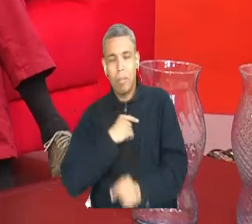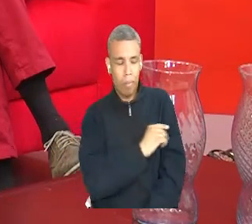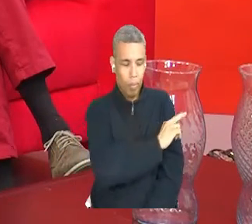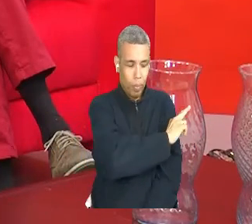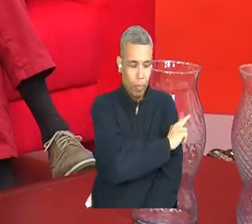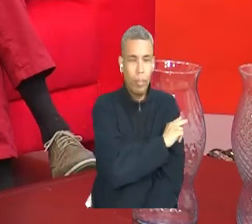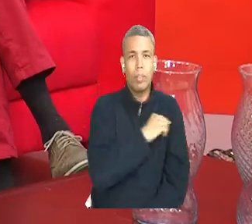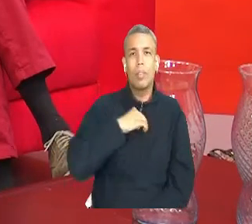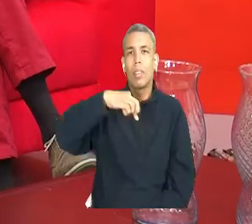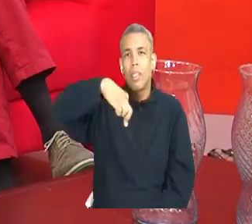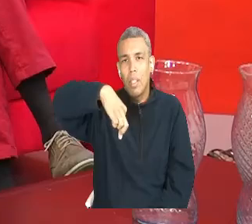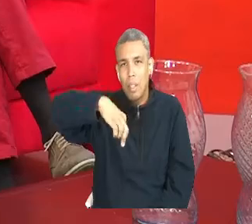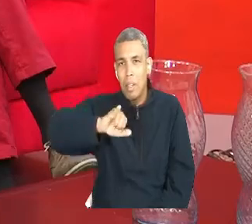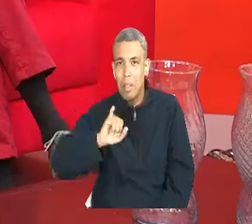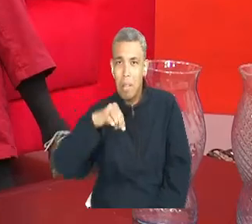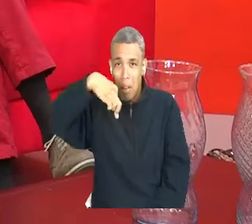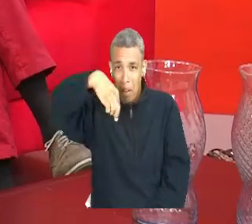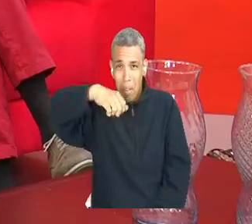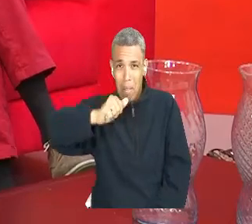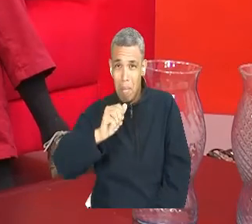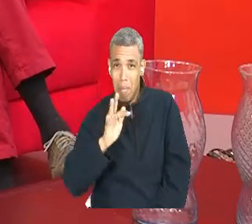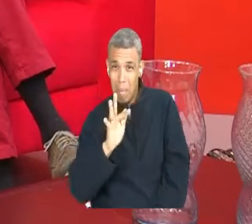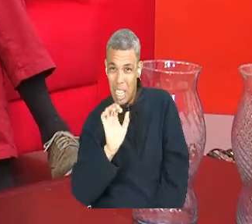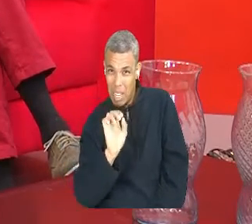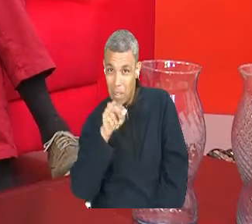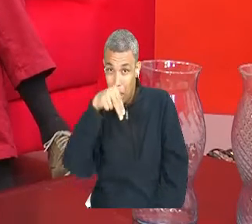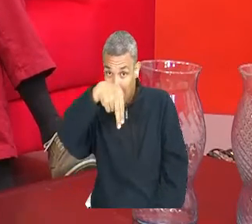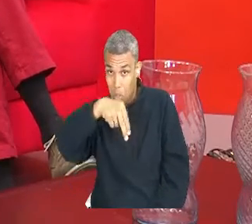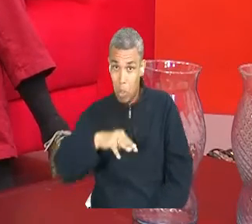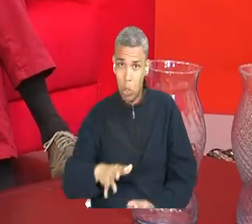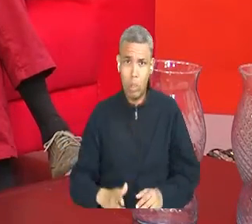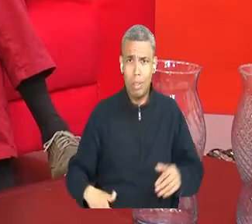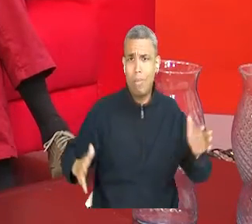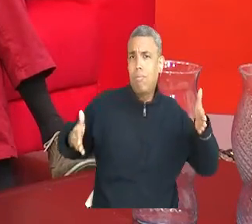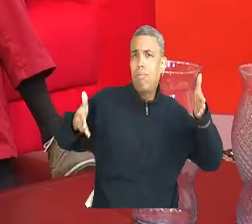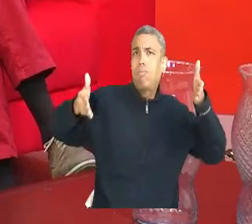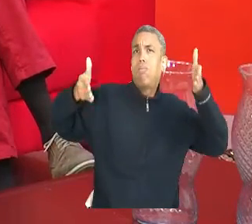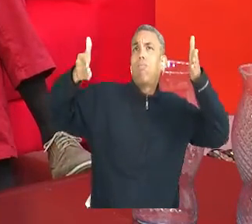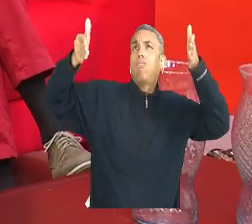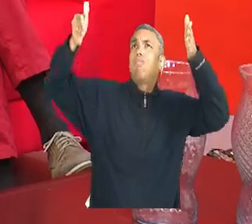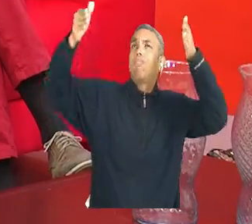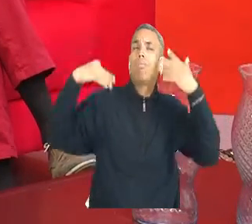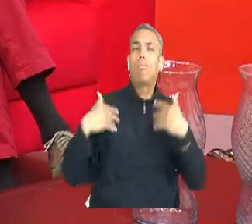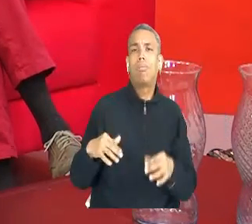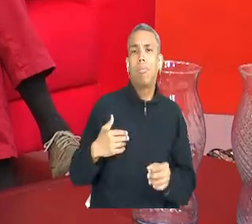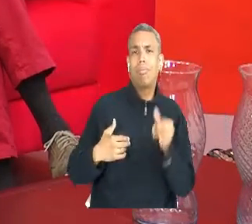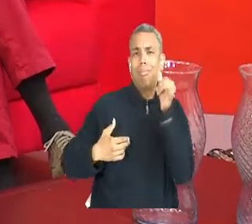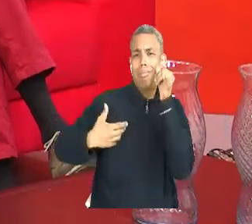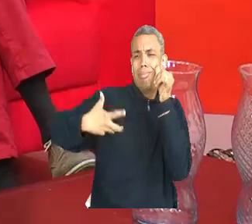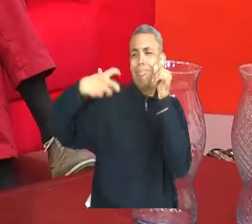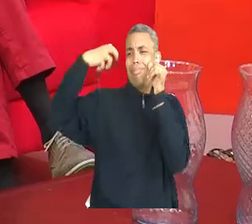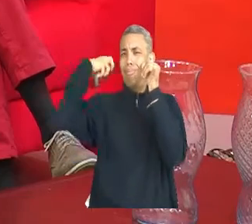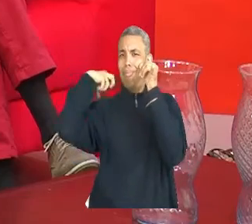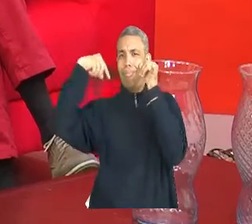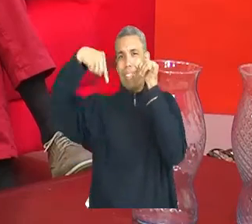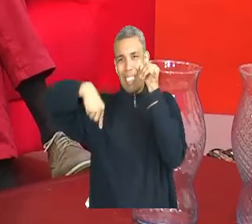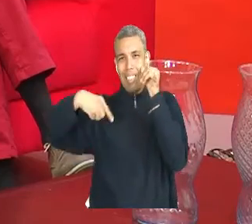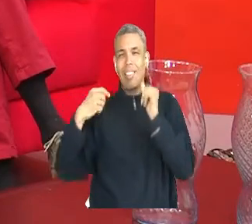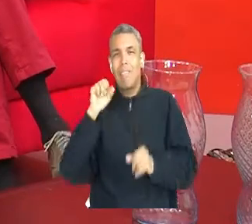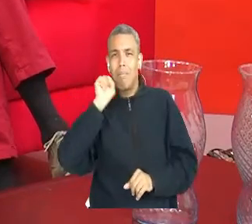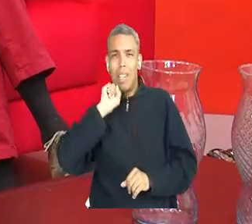histórico de la ciudad ahí vamos a parar hacer una reseña de todos los atractivos que tiene la ciudad vamos a hacerle una